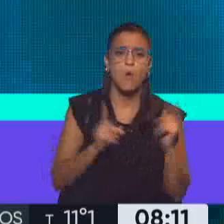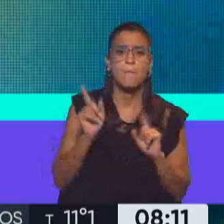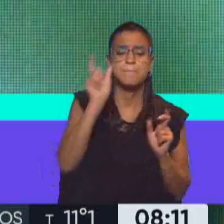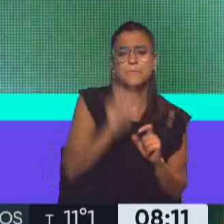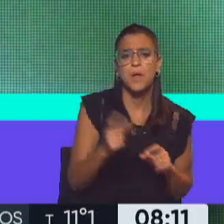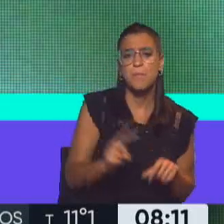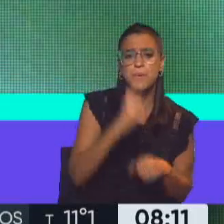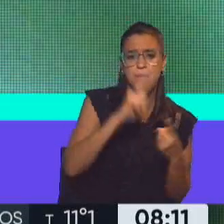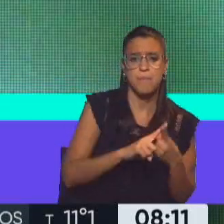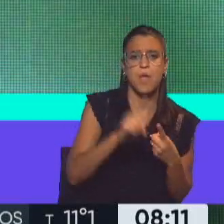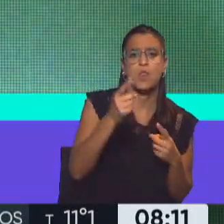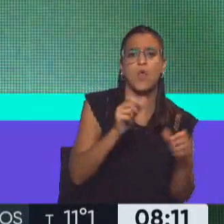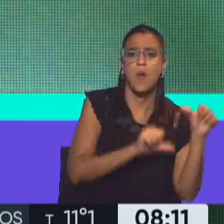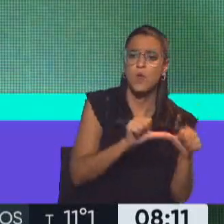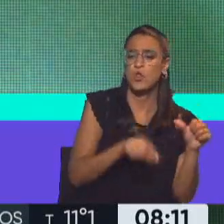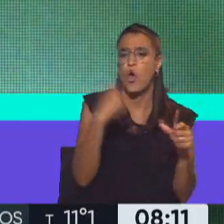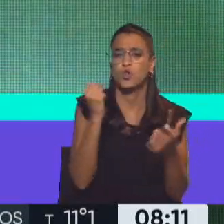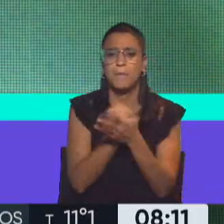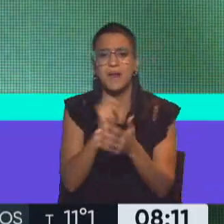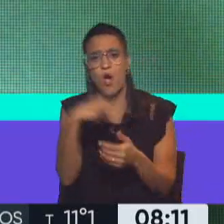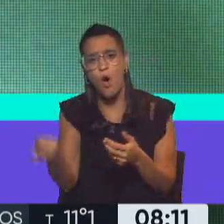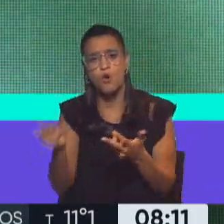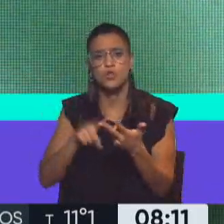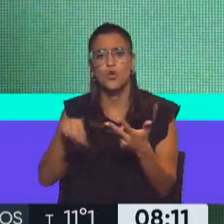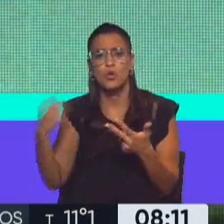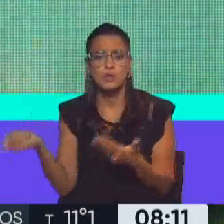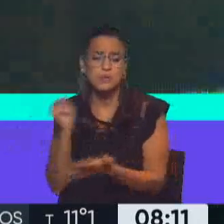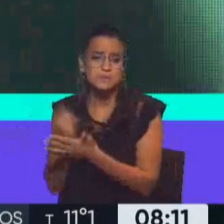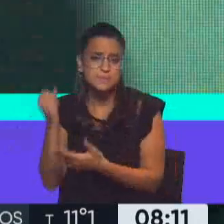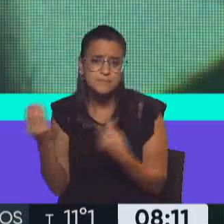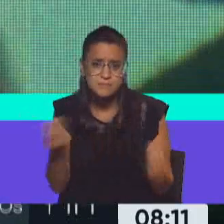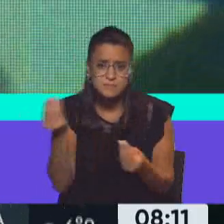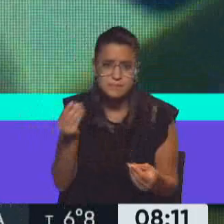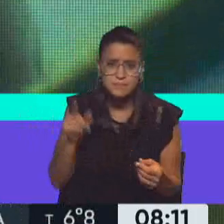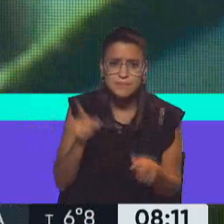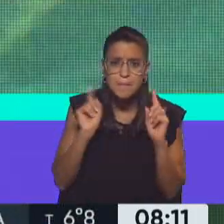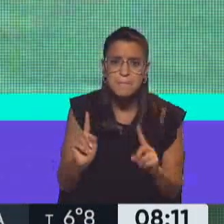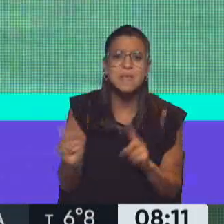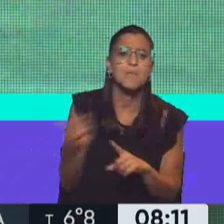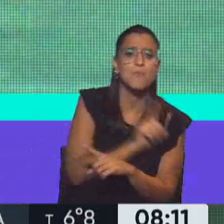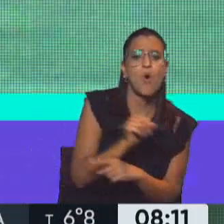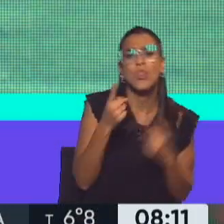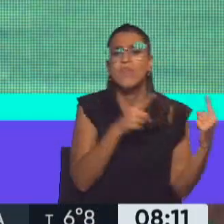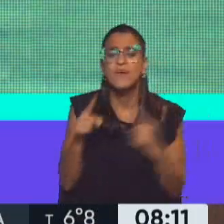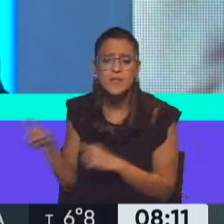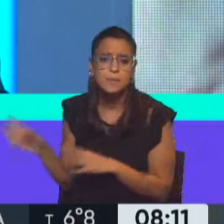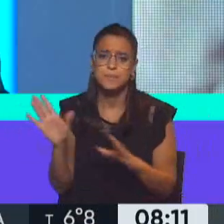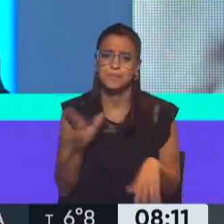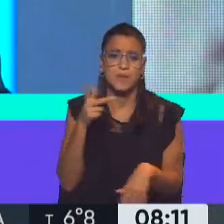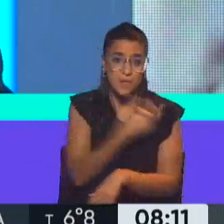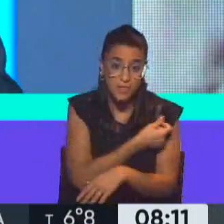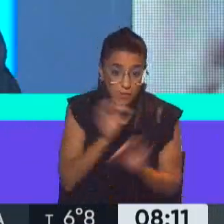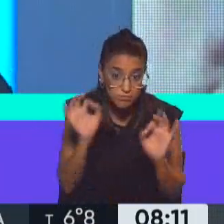a mí en la primera dosis me dieron de un laboratorio, en la segunda dosis me dieron de otro, y en la tercera dosis me va a tocar el mismo laboratorio, uno distinto. La que le